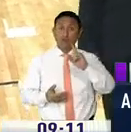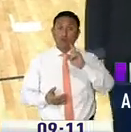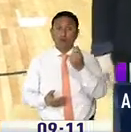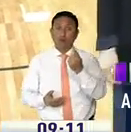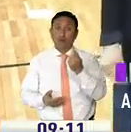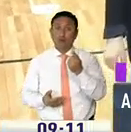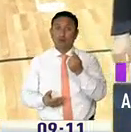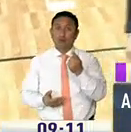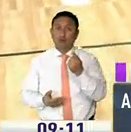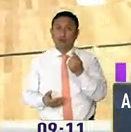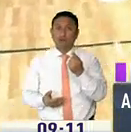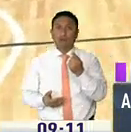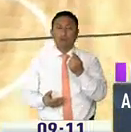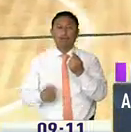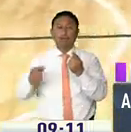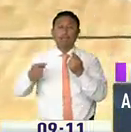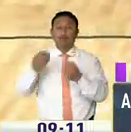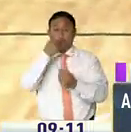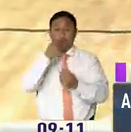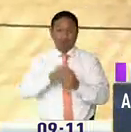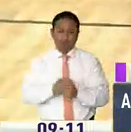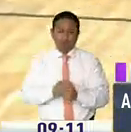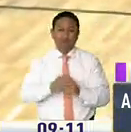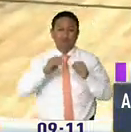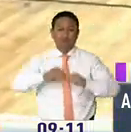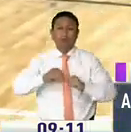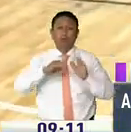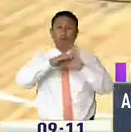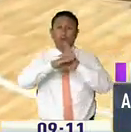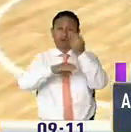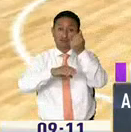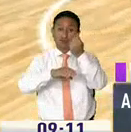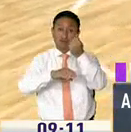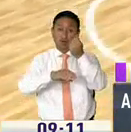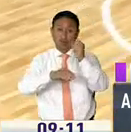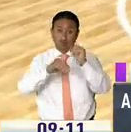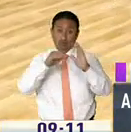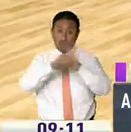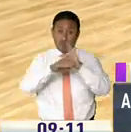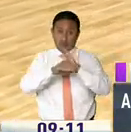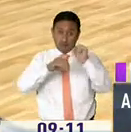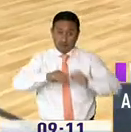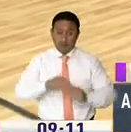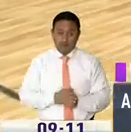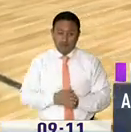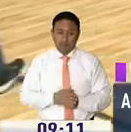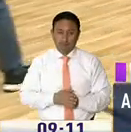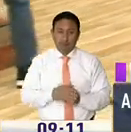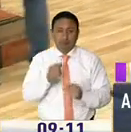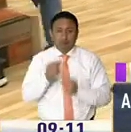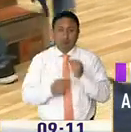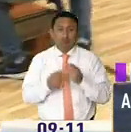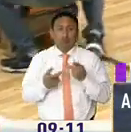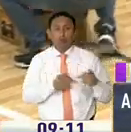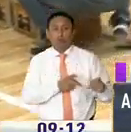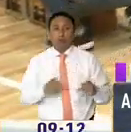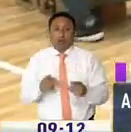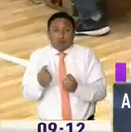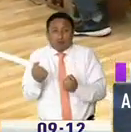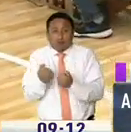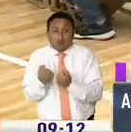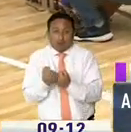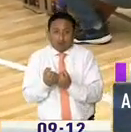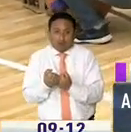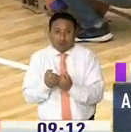en lo que es kits de alimentos, sino en nuestra cuenta bancaria también como patronato, iremos armando un plan de contingencia, sí,